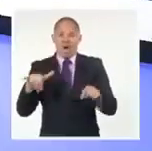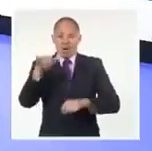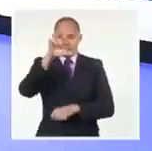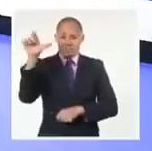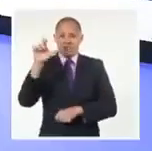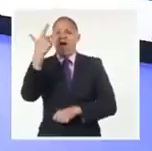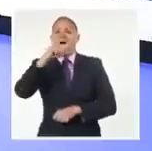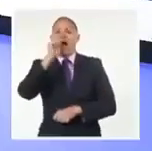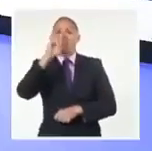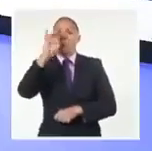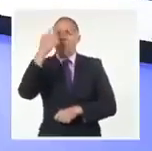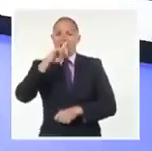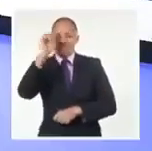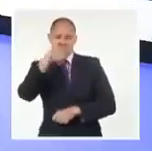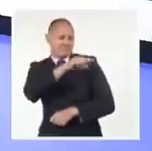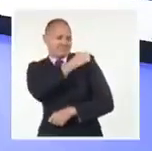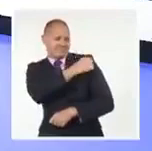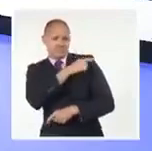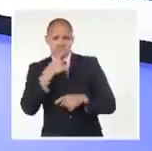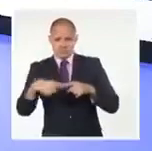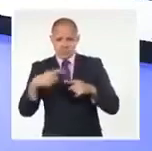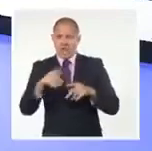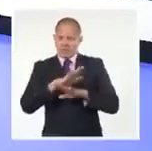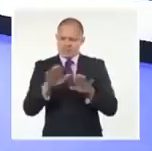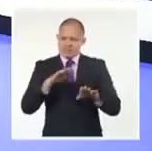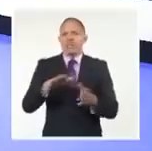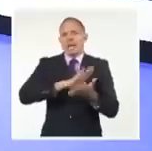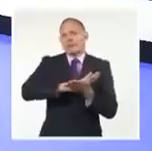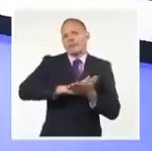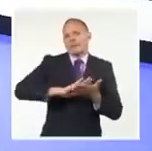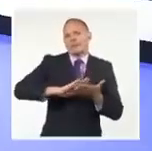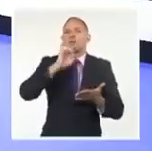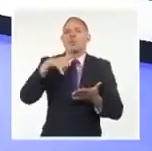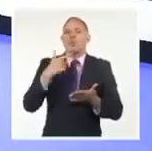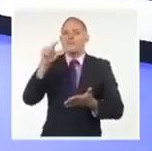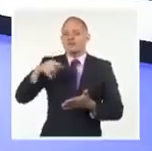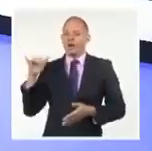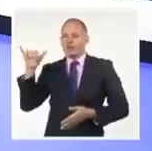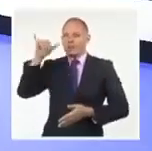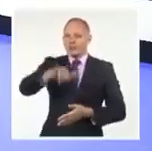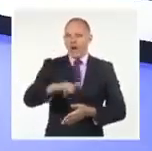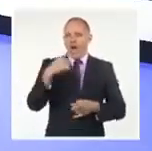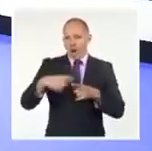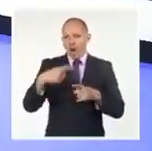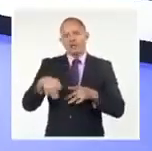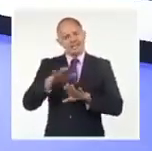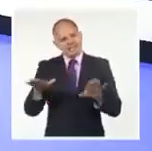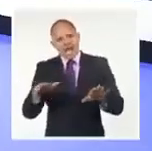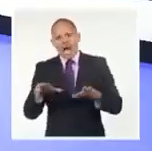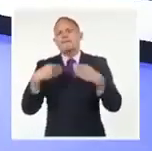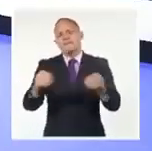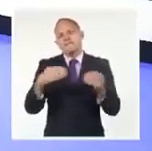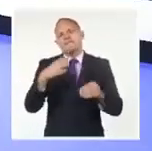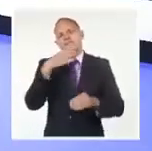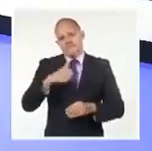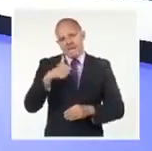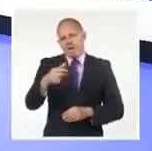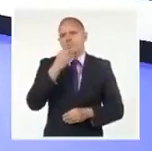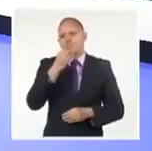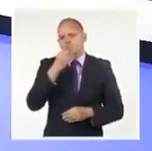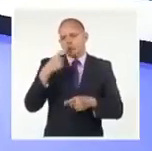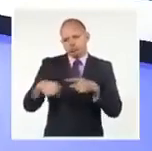flexibilizan la importación de mercancías por los pasajeros y a través de envíos siempre que no tengan carácter comercial.